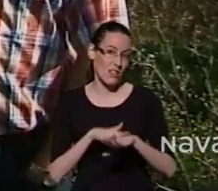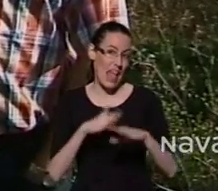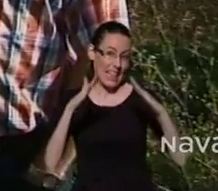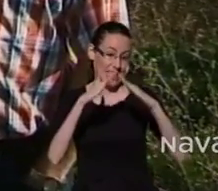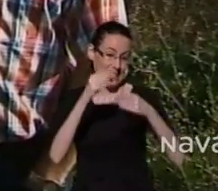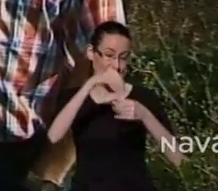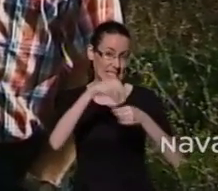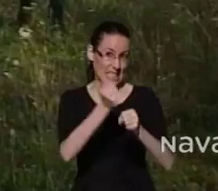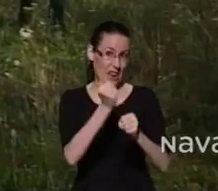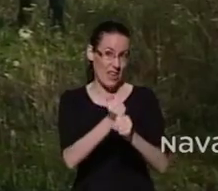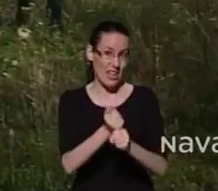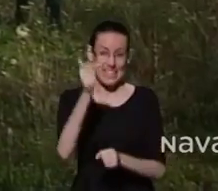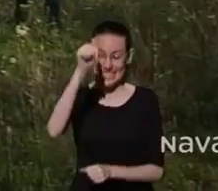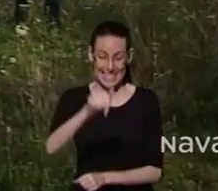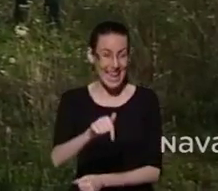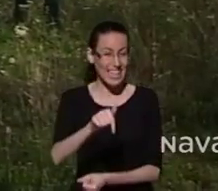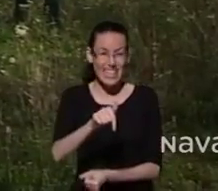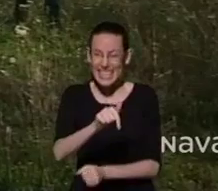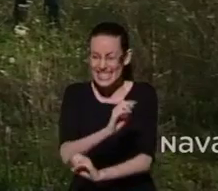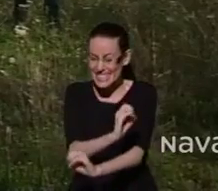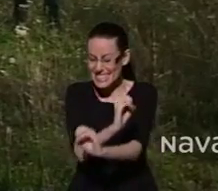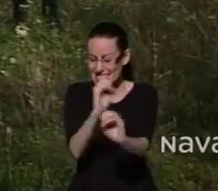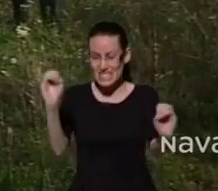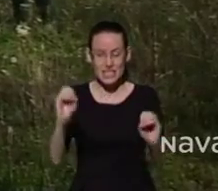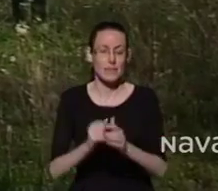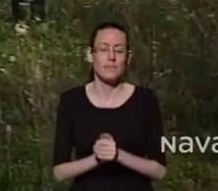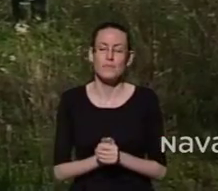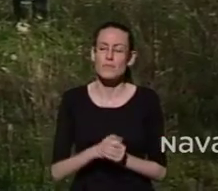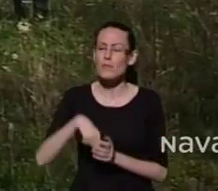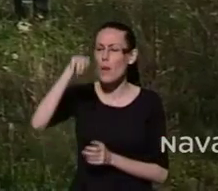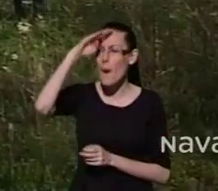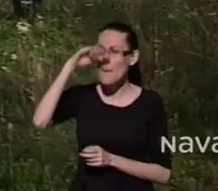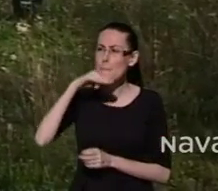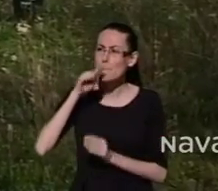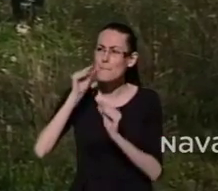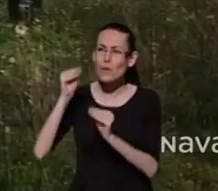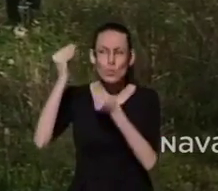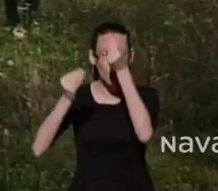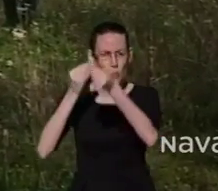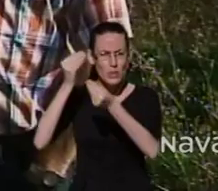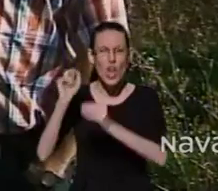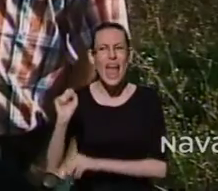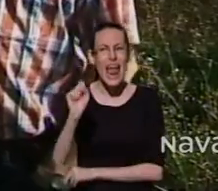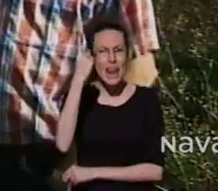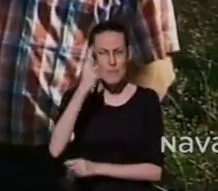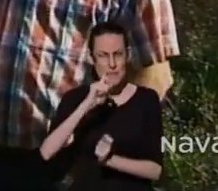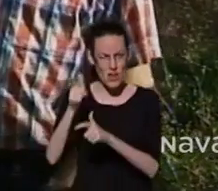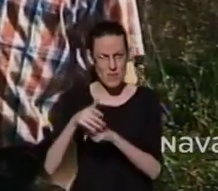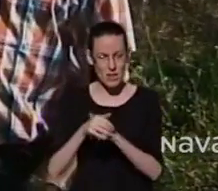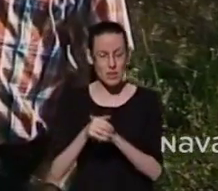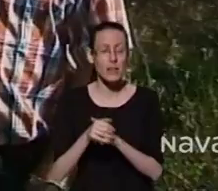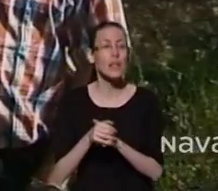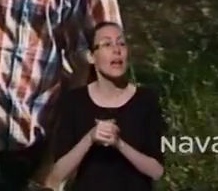aquí no había nada. Entonces, tu padre creo que fue el primero que salió de tu familia, ¿no?